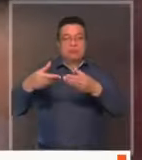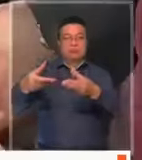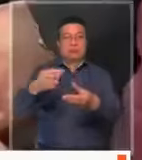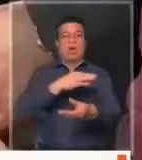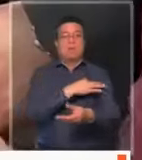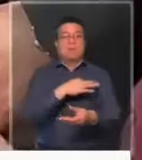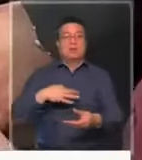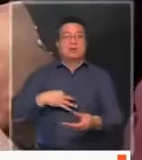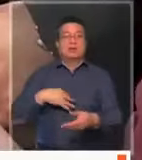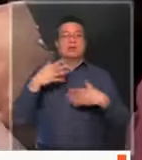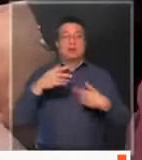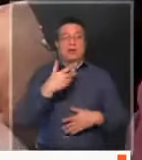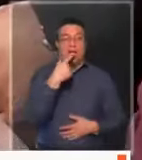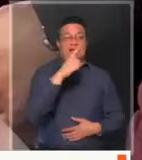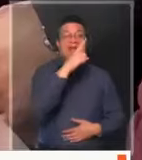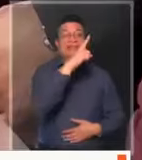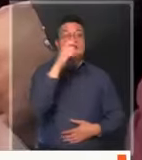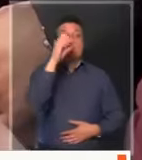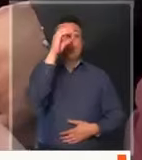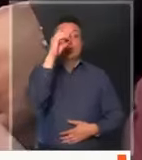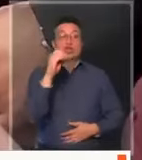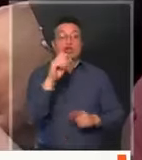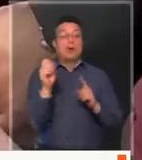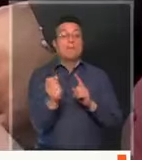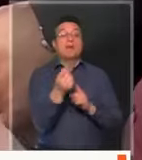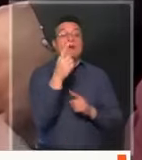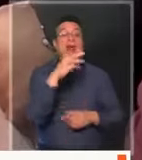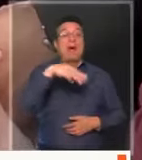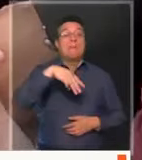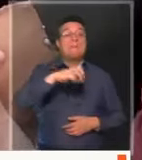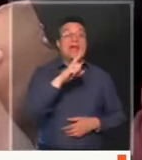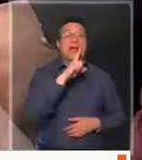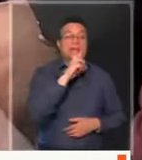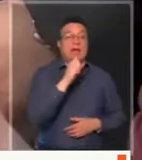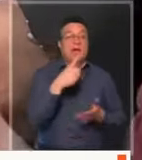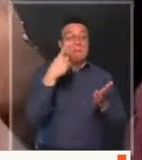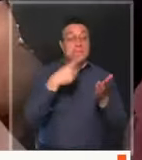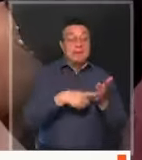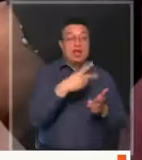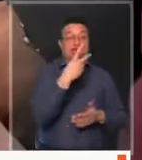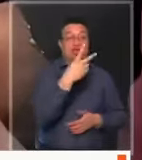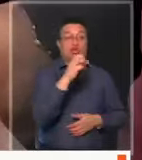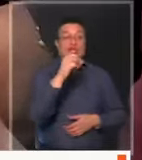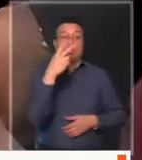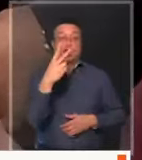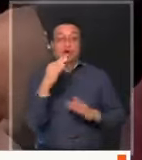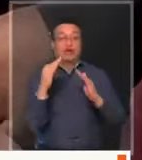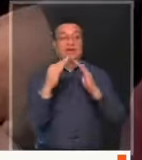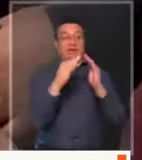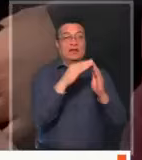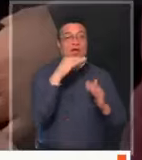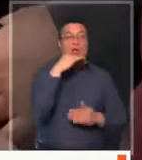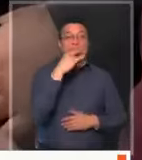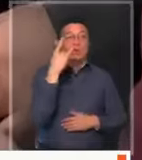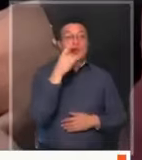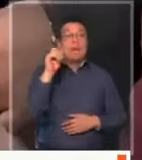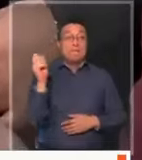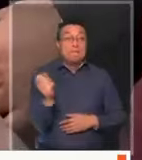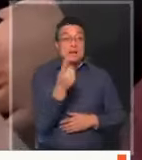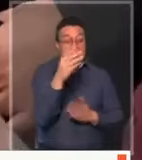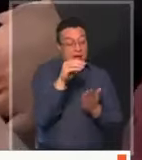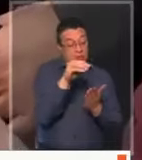Estamos hablando del 100% de la primera meta, que fueron 1.202 viviendas de emergencia con el primer levantamiento